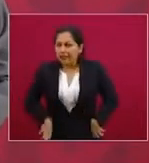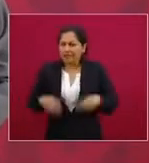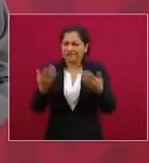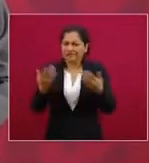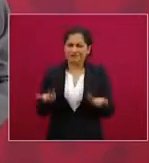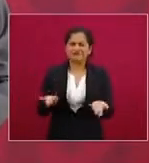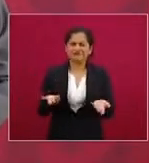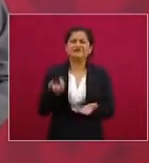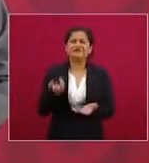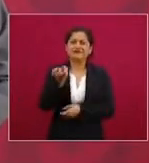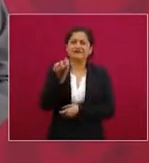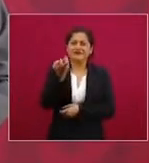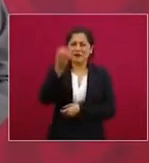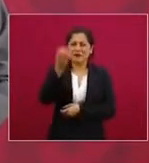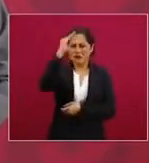retrógrada